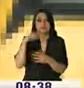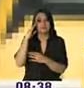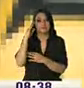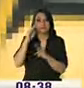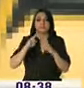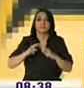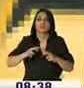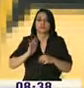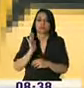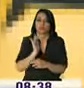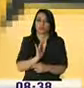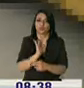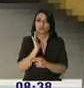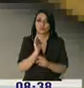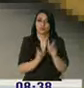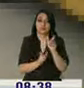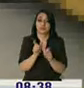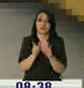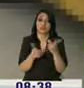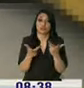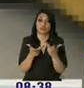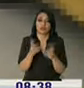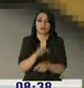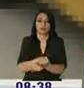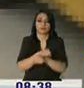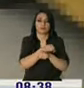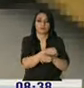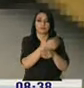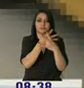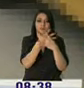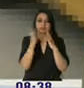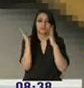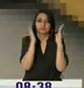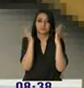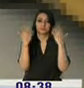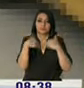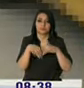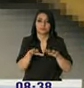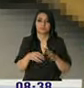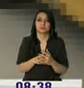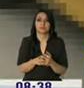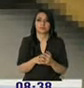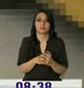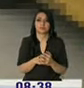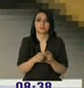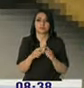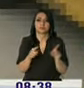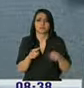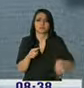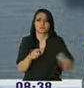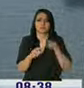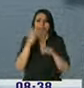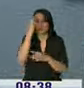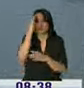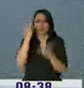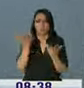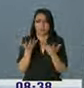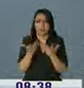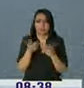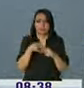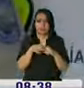caso mientras que los sospechosos quedaron con prisión preventiva. Novedades preocupan que vehículos tipo